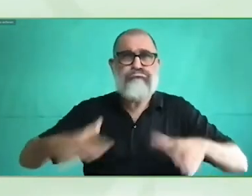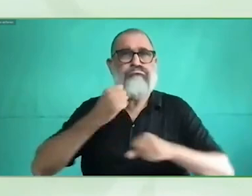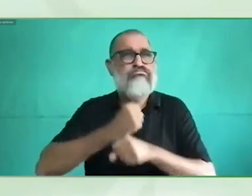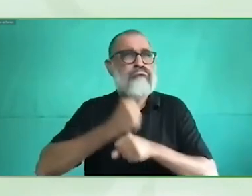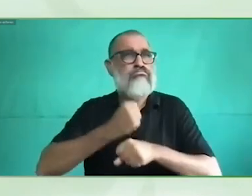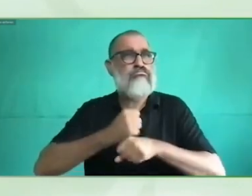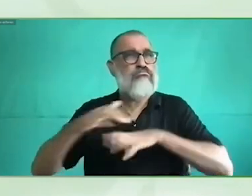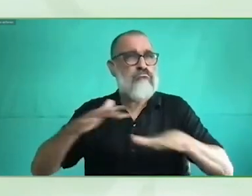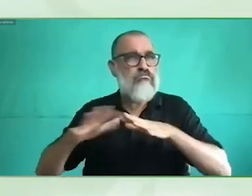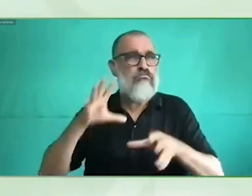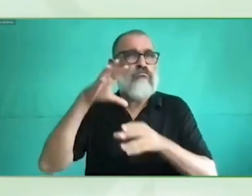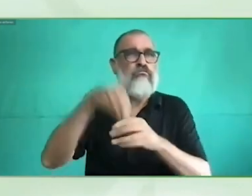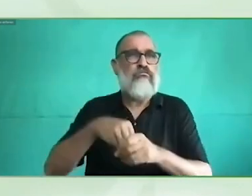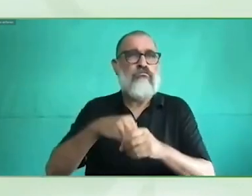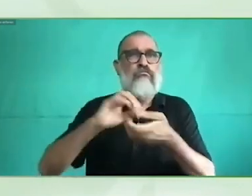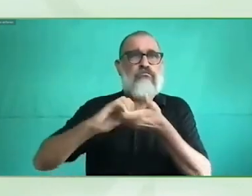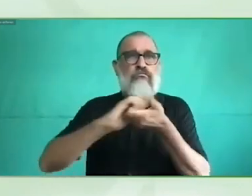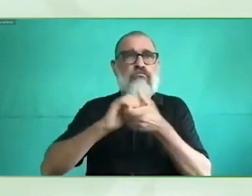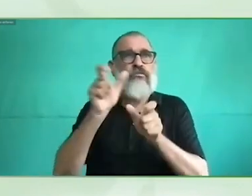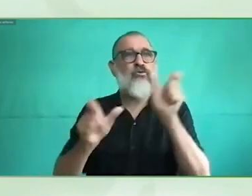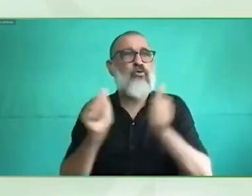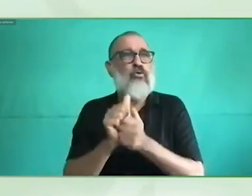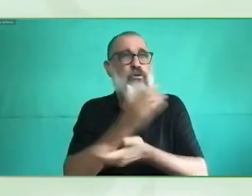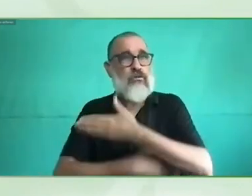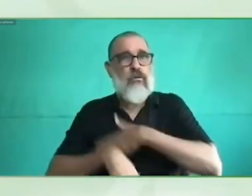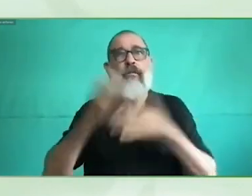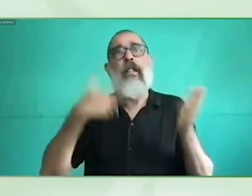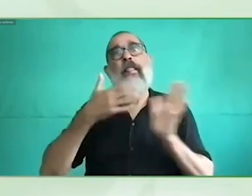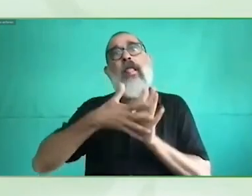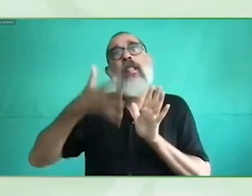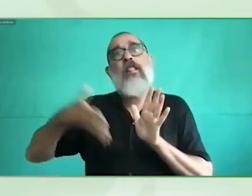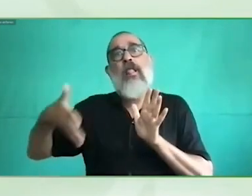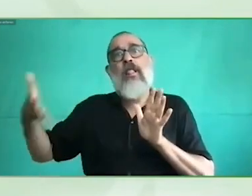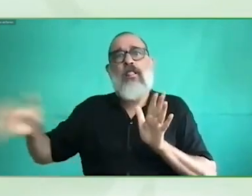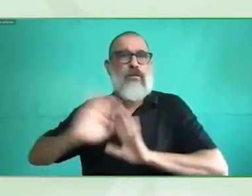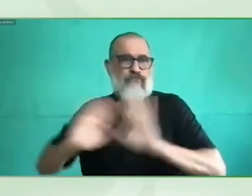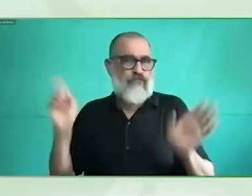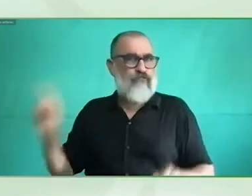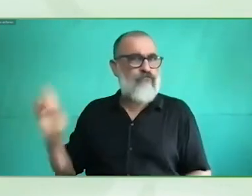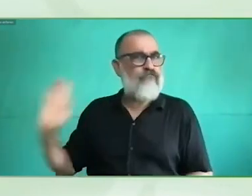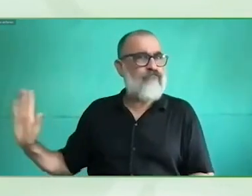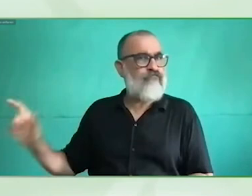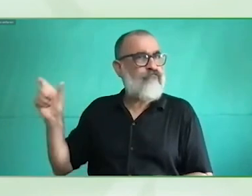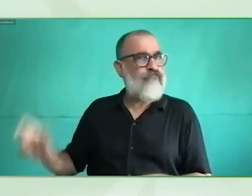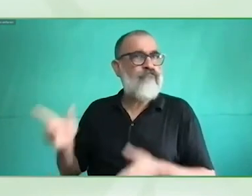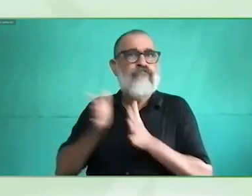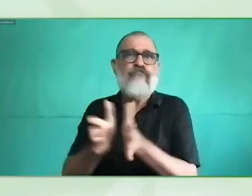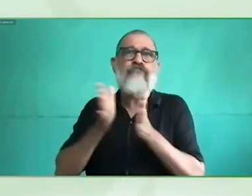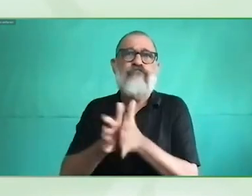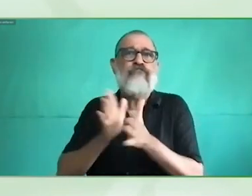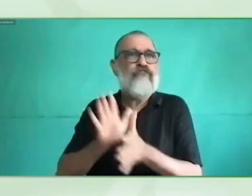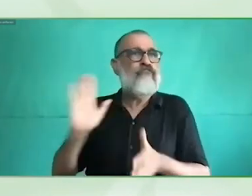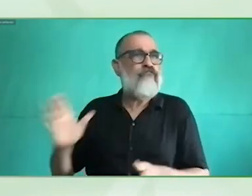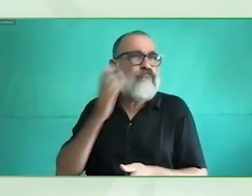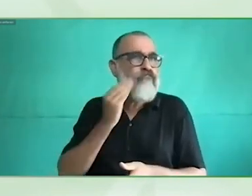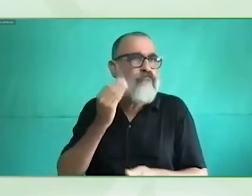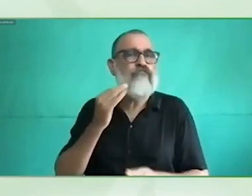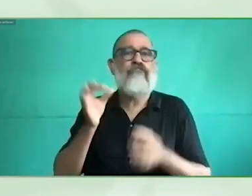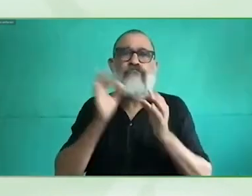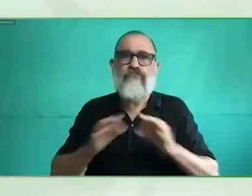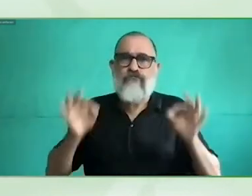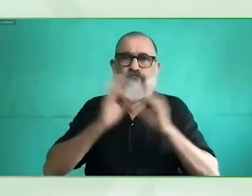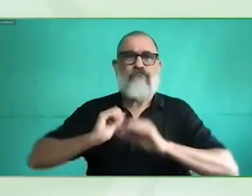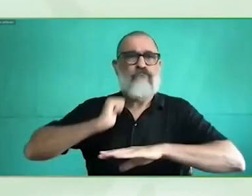bienvenida y todo tuyo toda tuya la sesión Muchas gracias se escucha